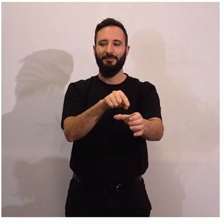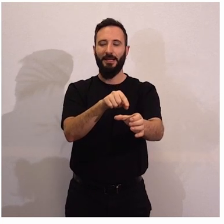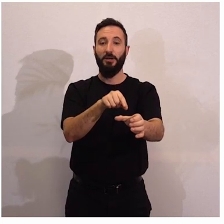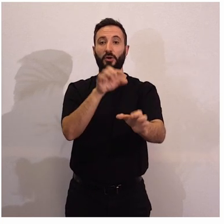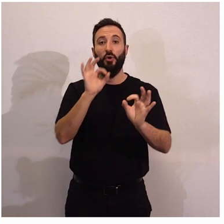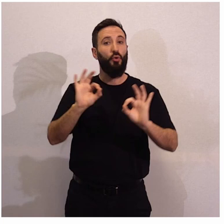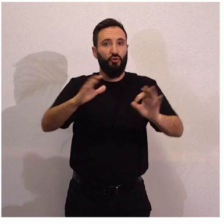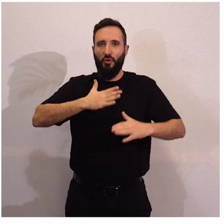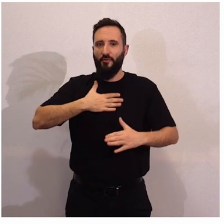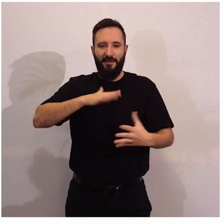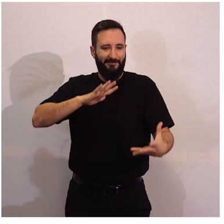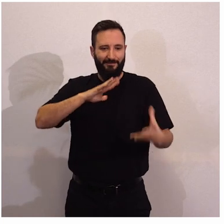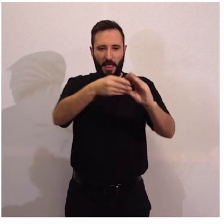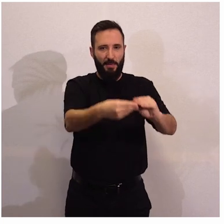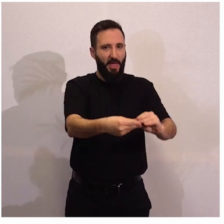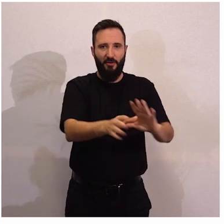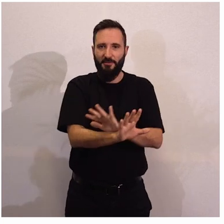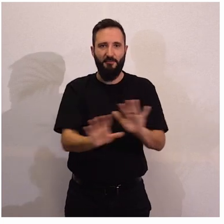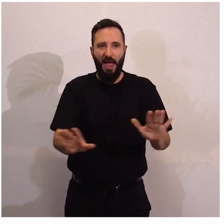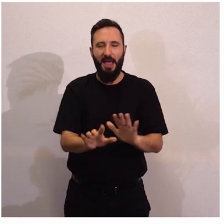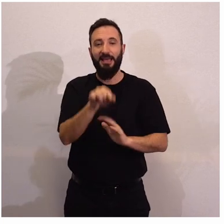está hecho para mí. O sea,